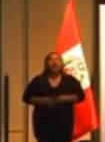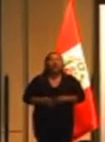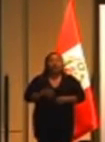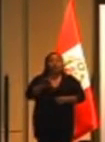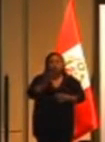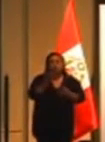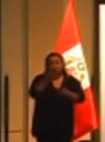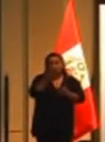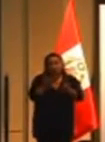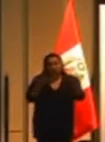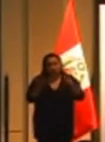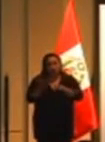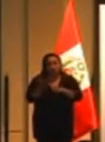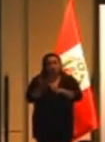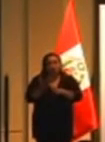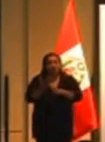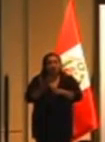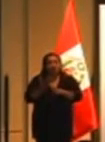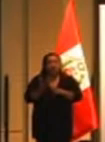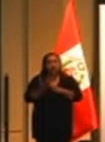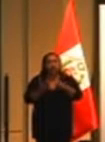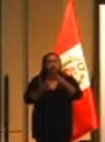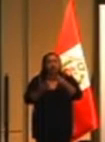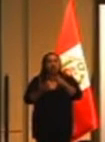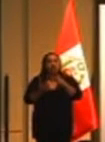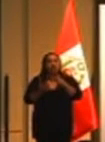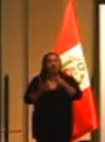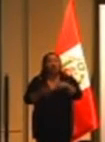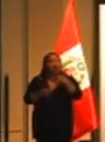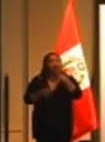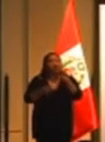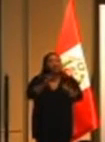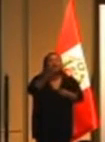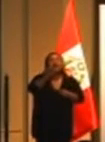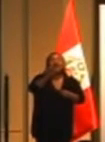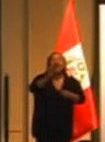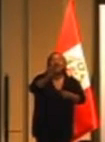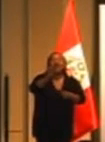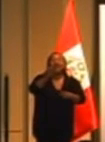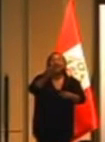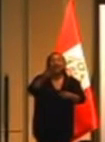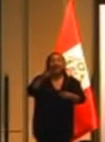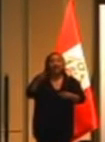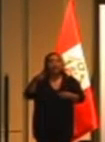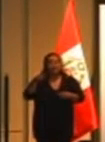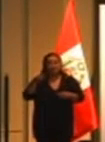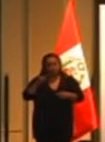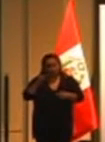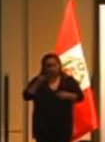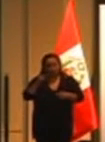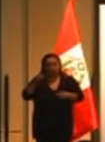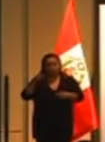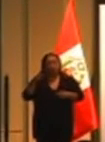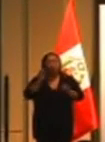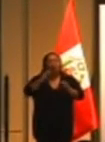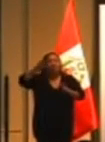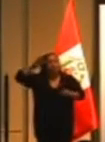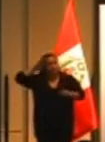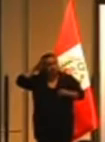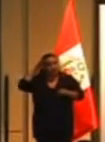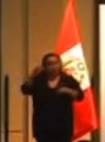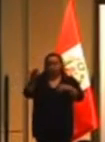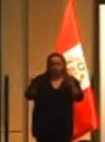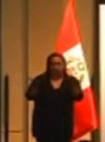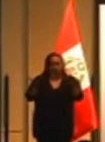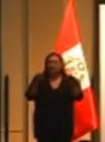dos posibilidades, la intervención puede haber sido hecha o por el Serenazgo o por la Policía Nacional. Siempre